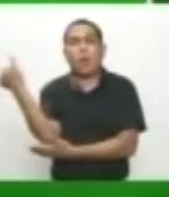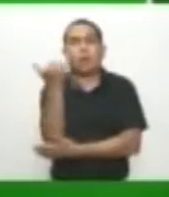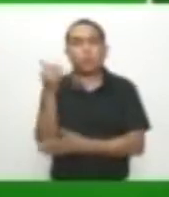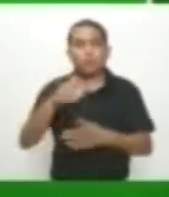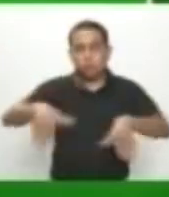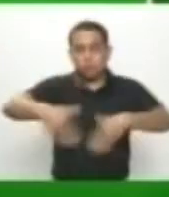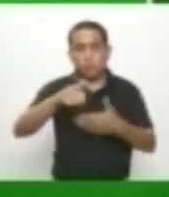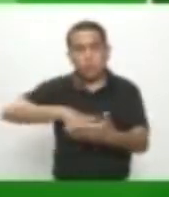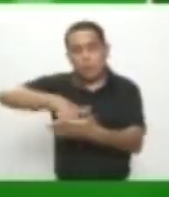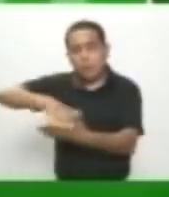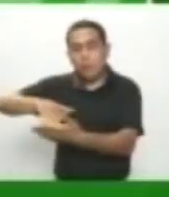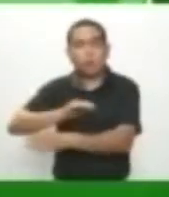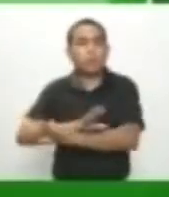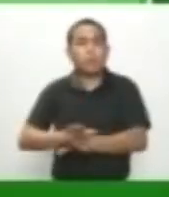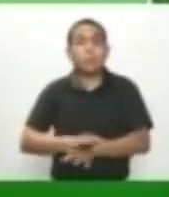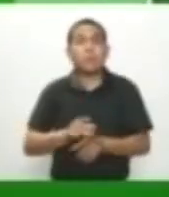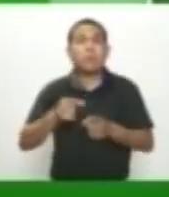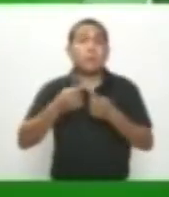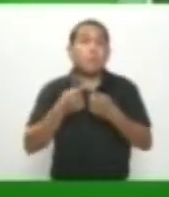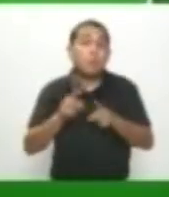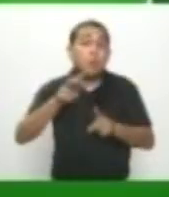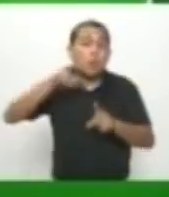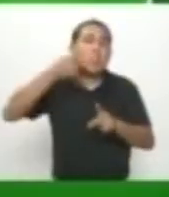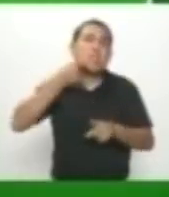Se dijo que en 2 meses se iban